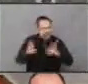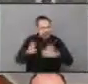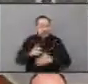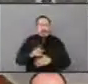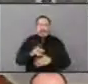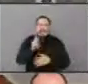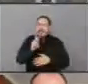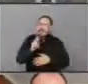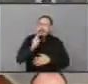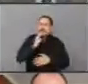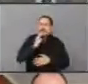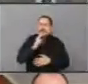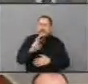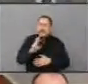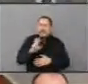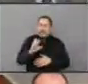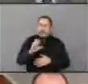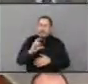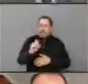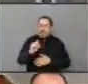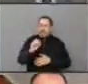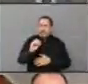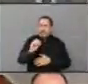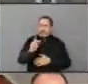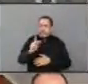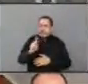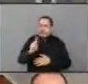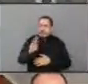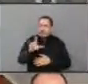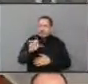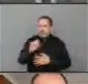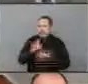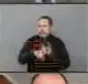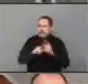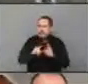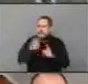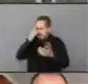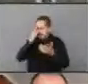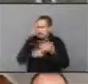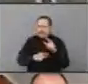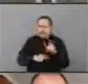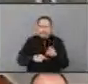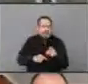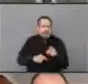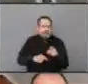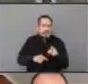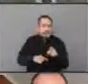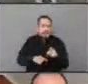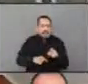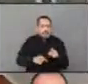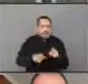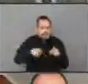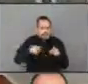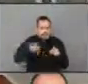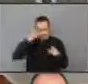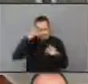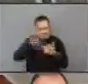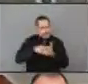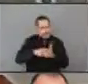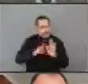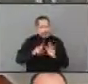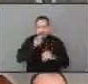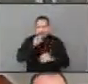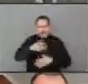del uso del recurso público, ella, yo creo, continúo con esta